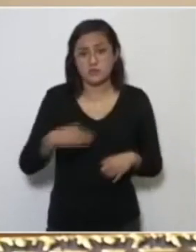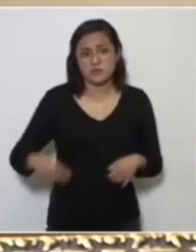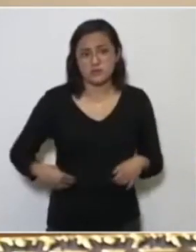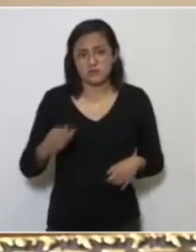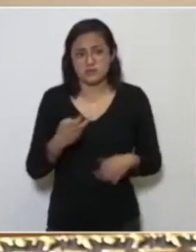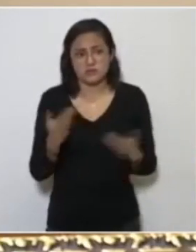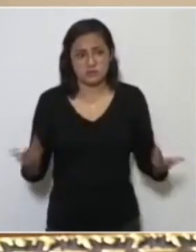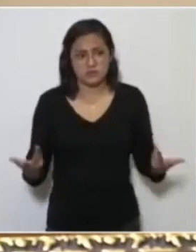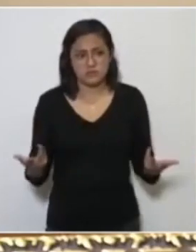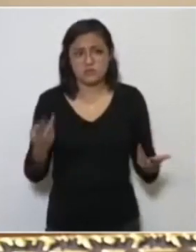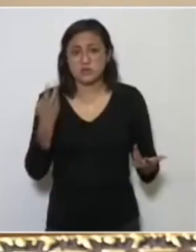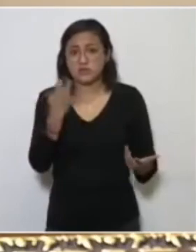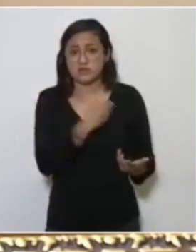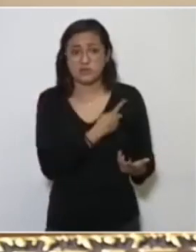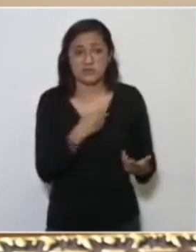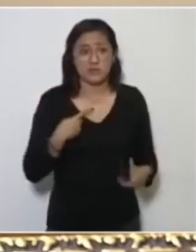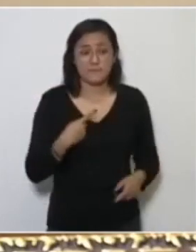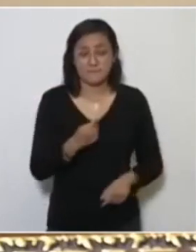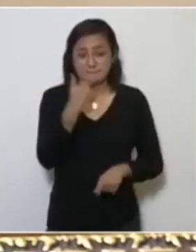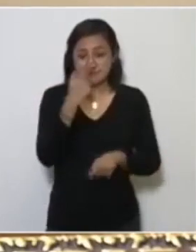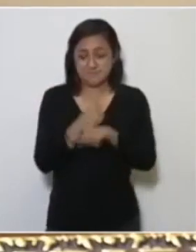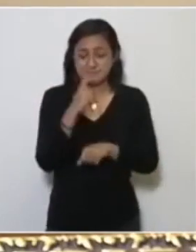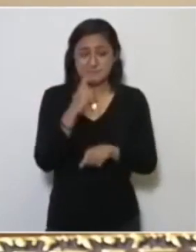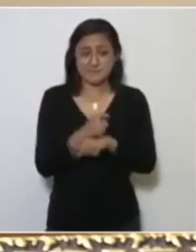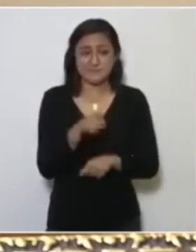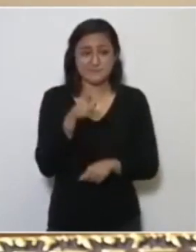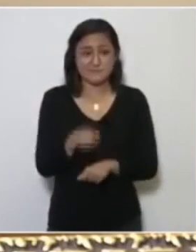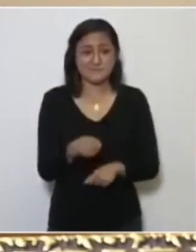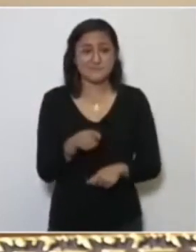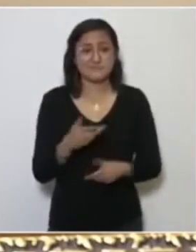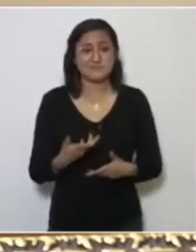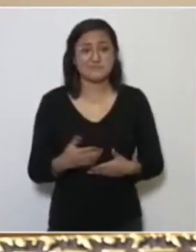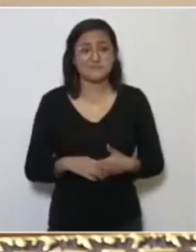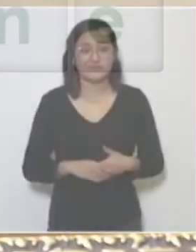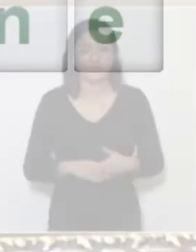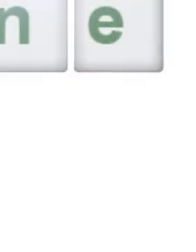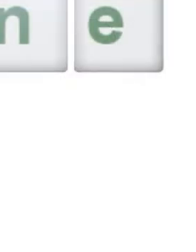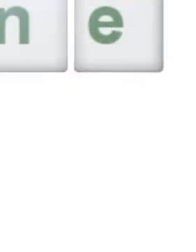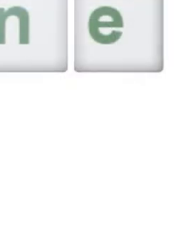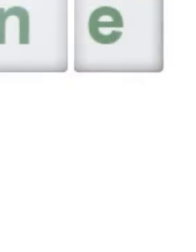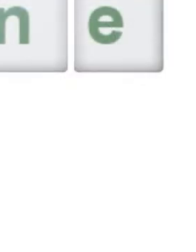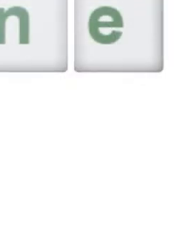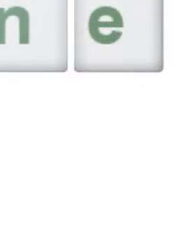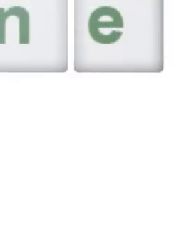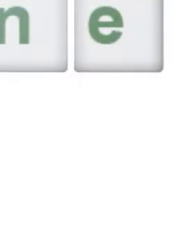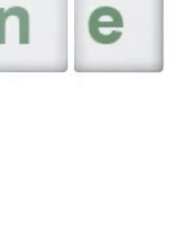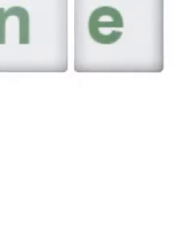Son los municipios. Los llamo a que lo hagan.